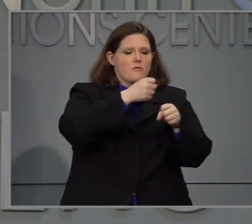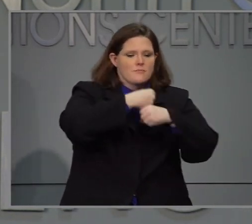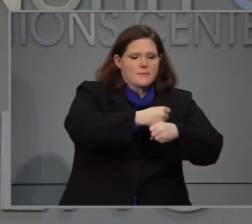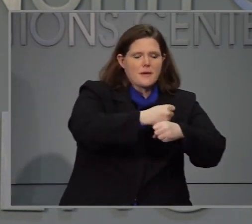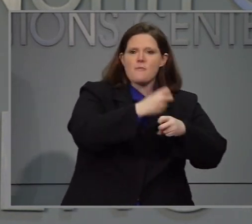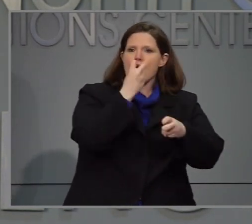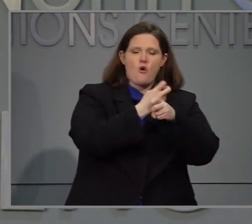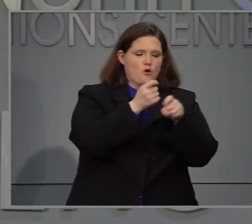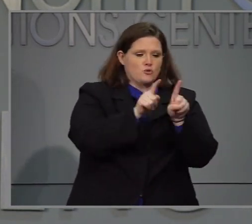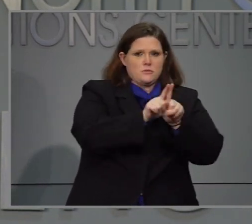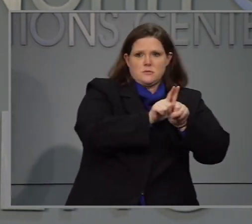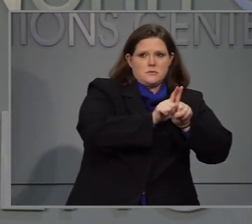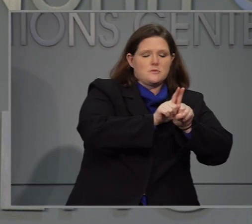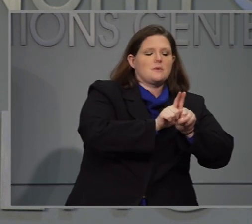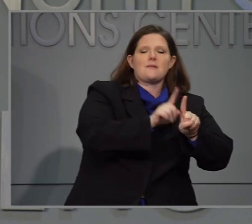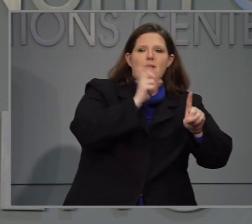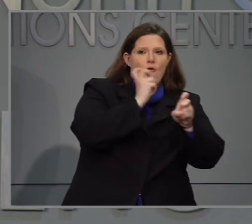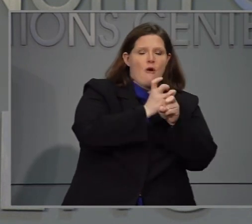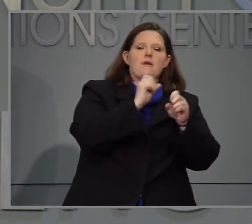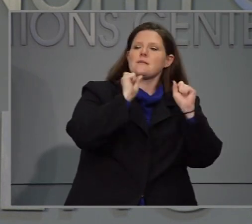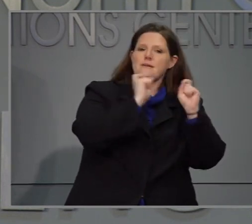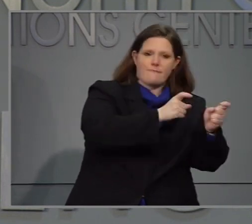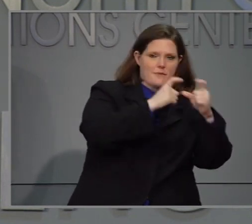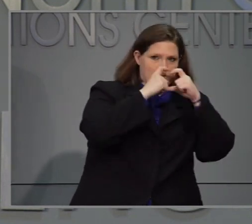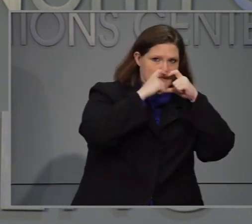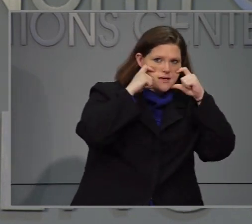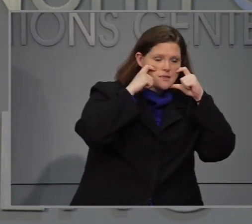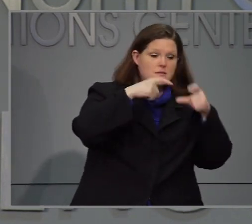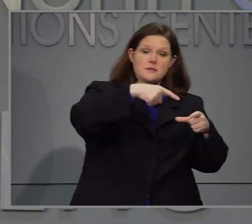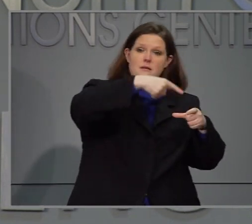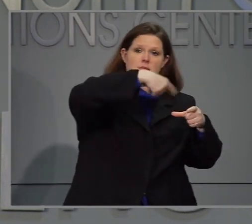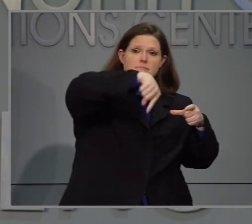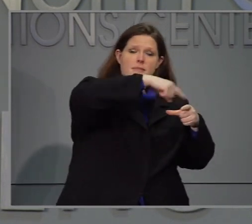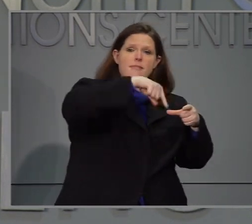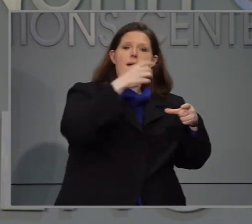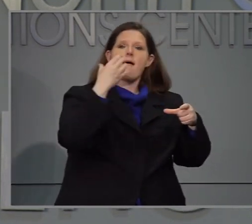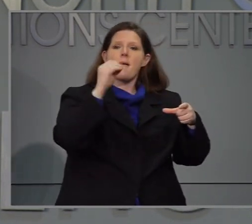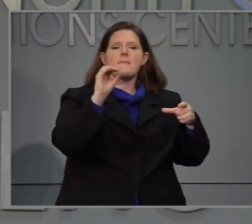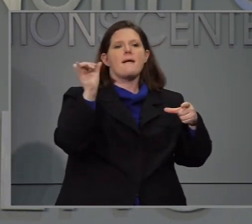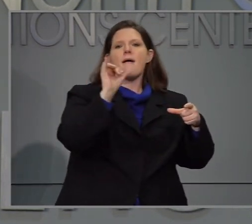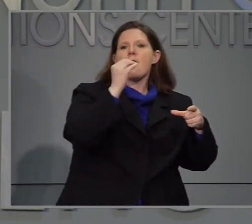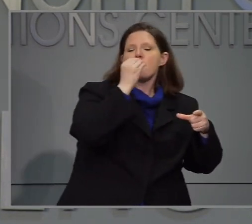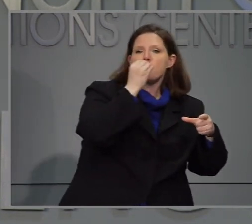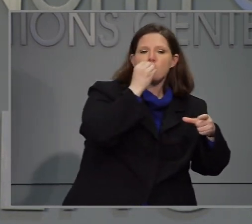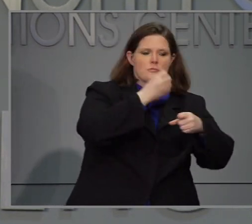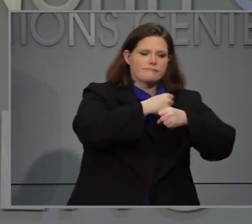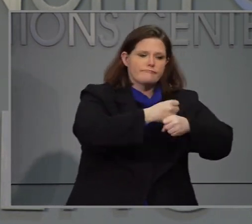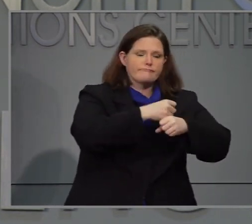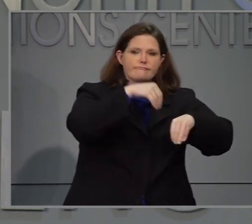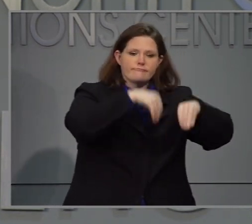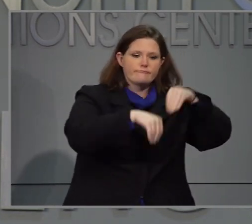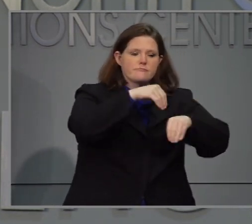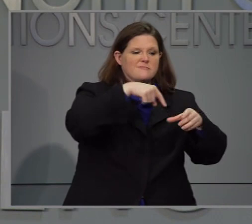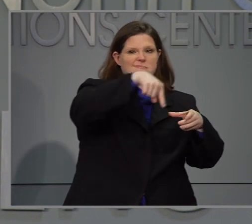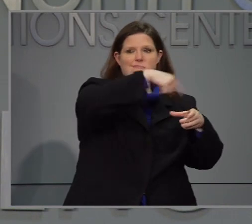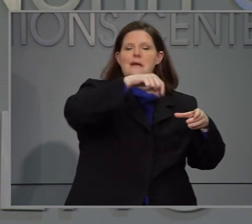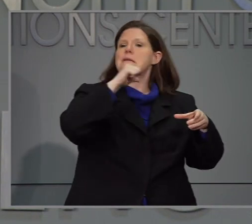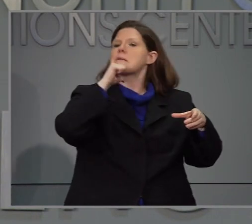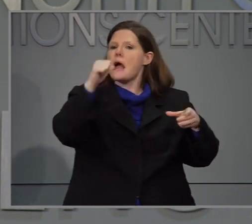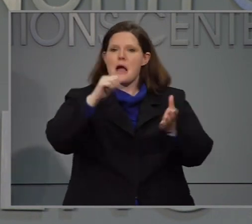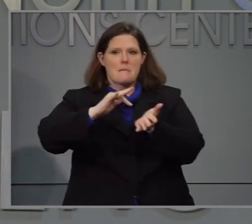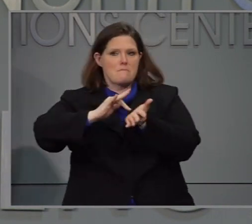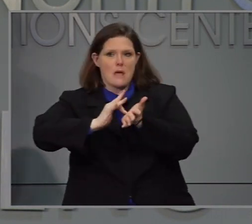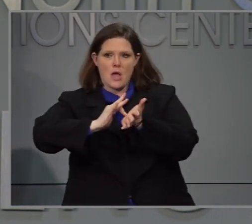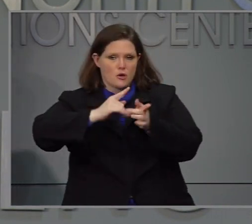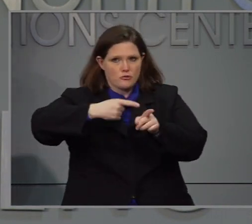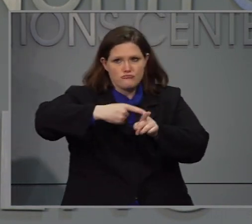FEMA va a darles estos tapabocas en las áreas de energía, en los sectores de energía y alimentos, aquellos que no